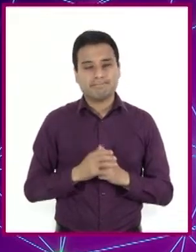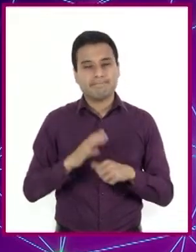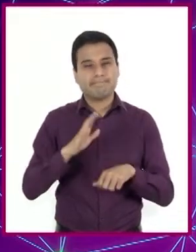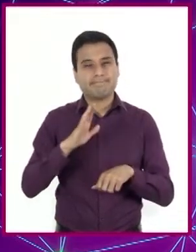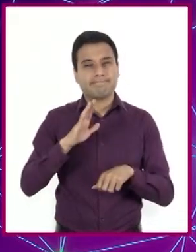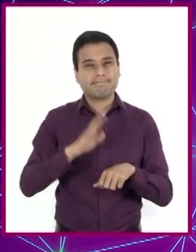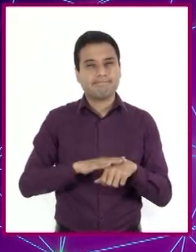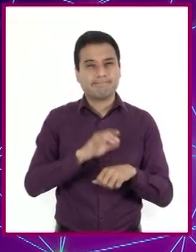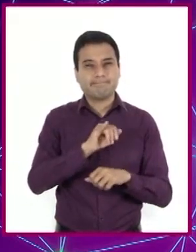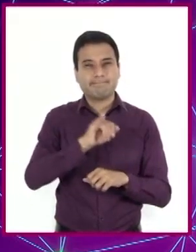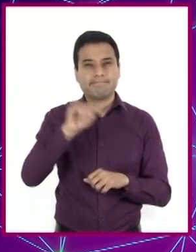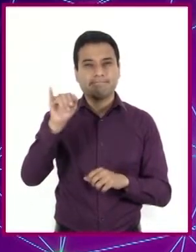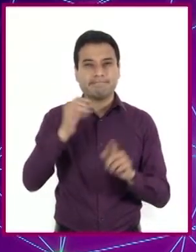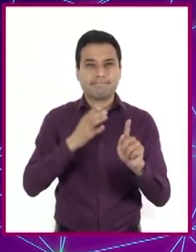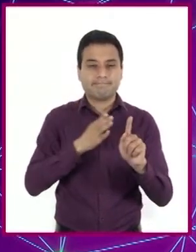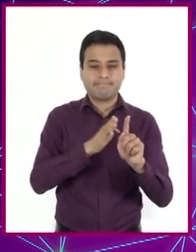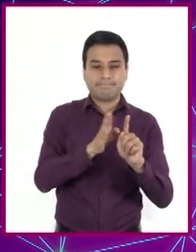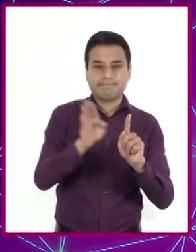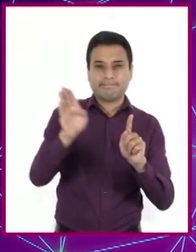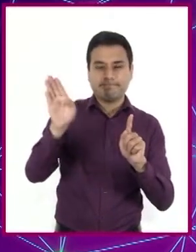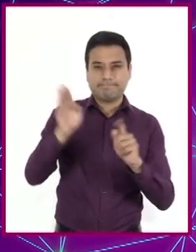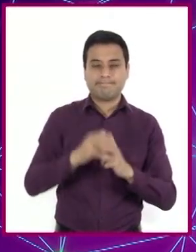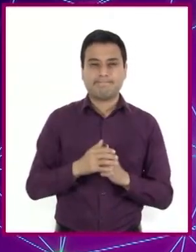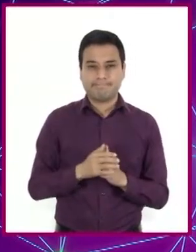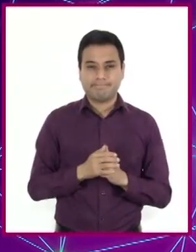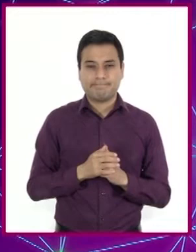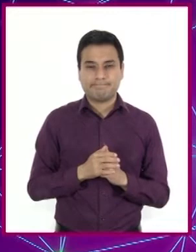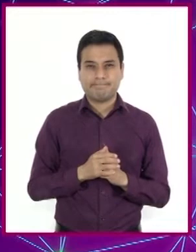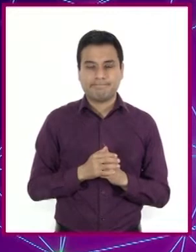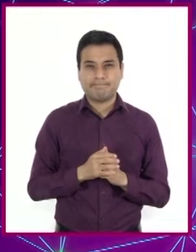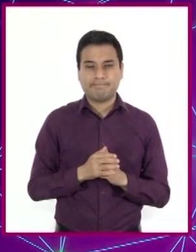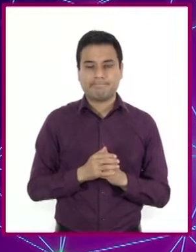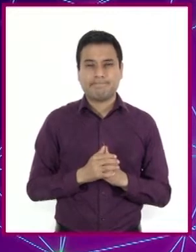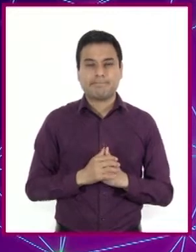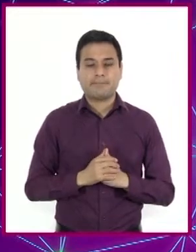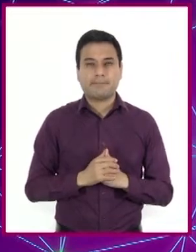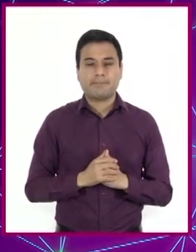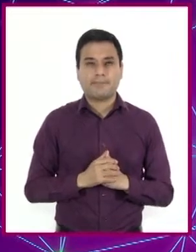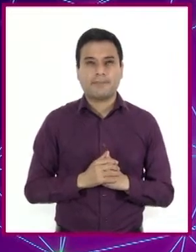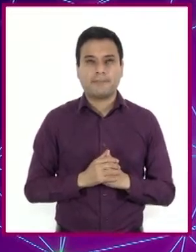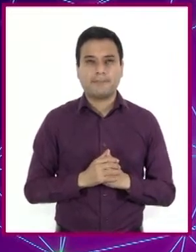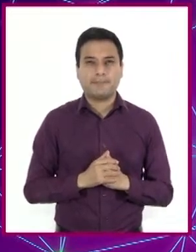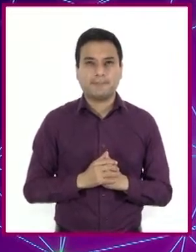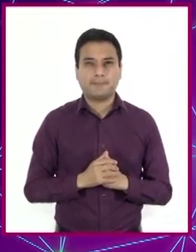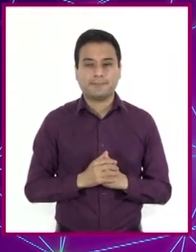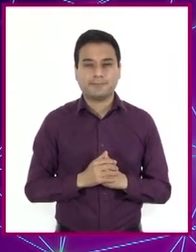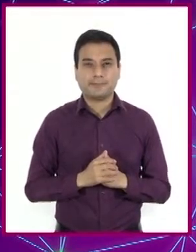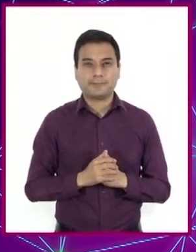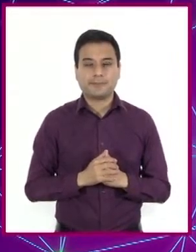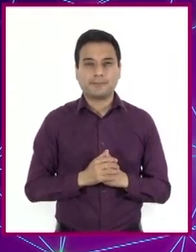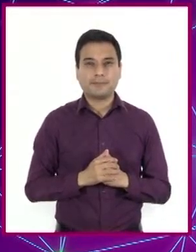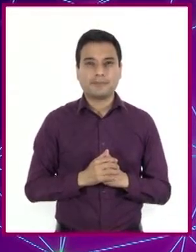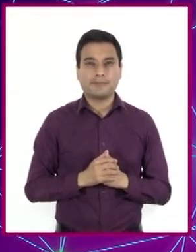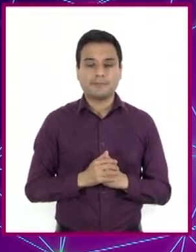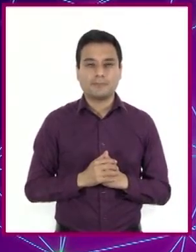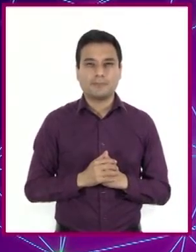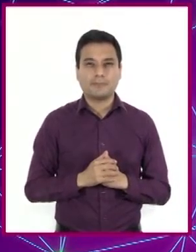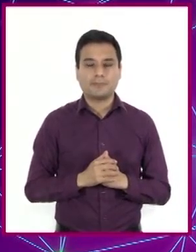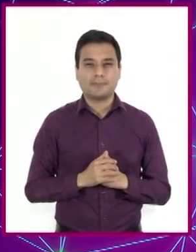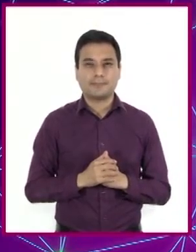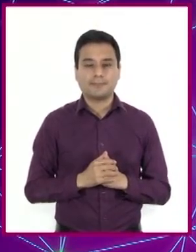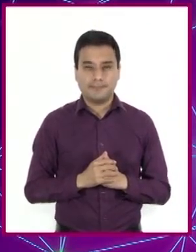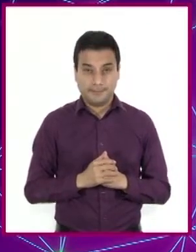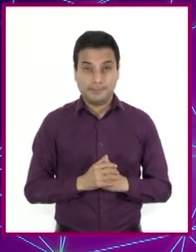la media aritmética, es decir, indica una mayor dispersión de los datos. La toma de